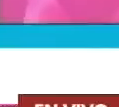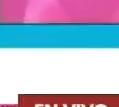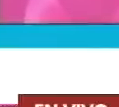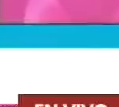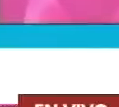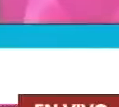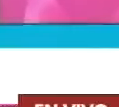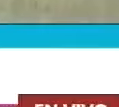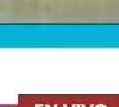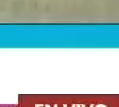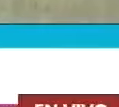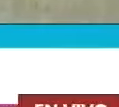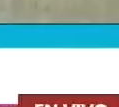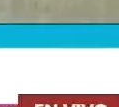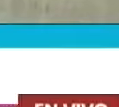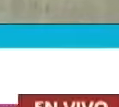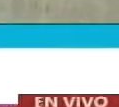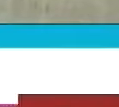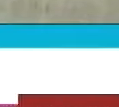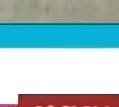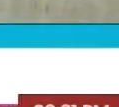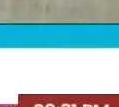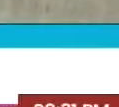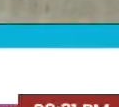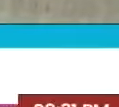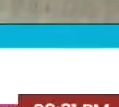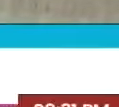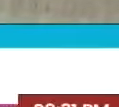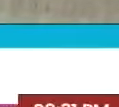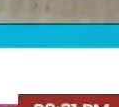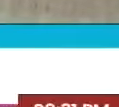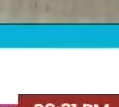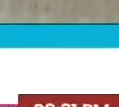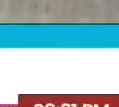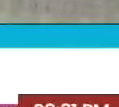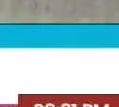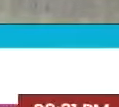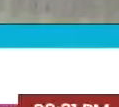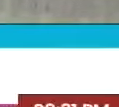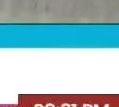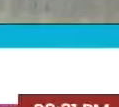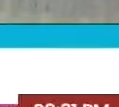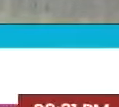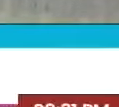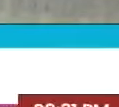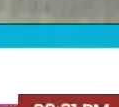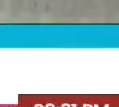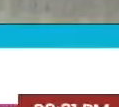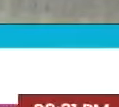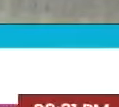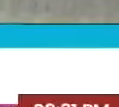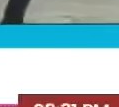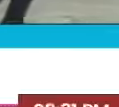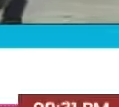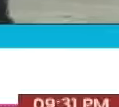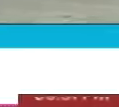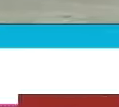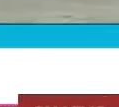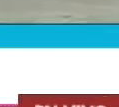armado, blindado en el punto de honor, victoria en punta a la lucha, de vuelta